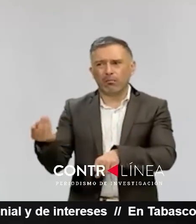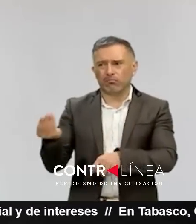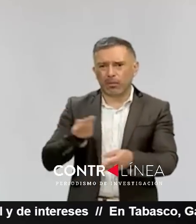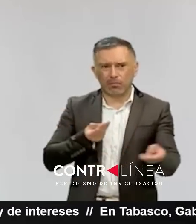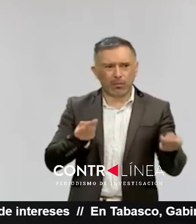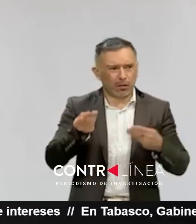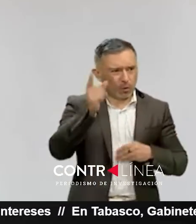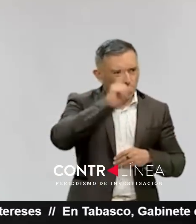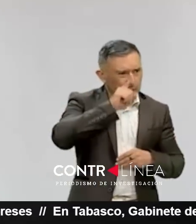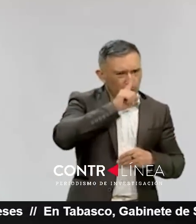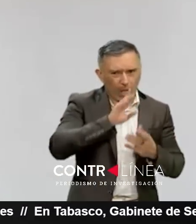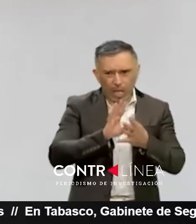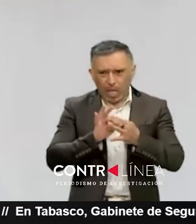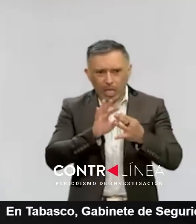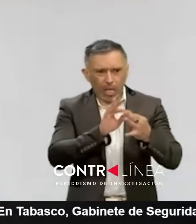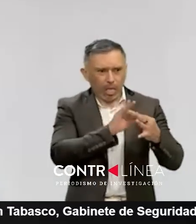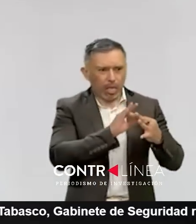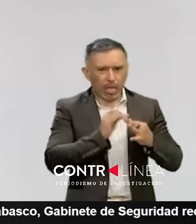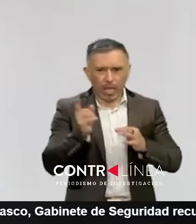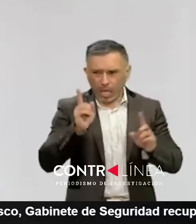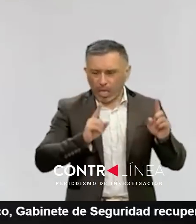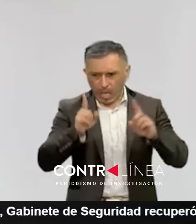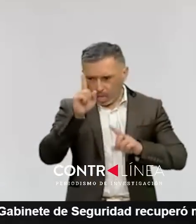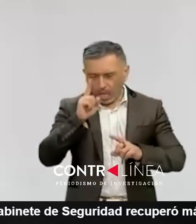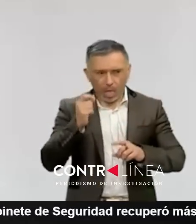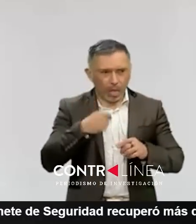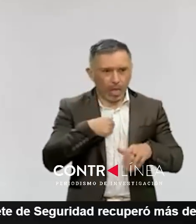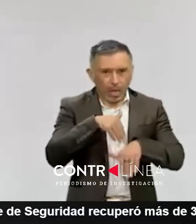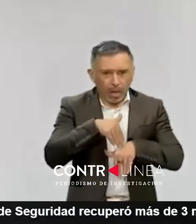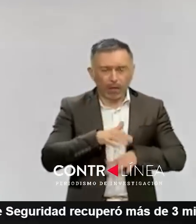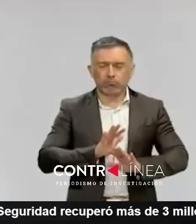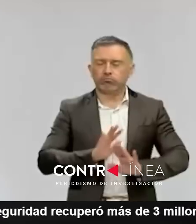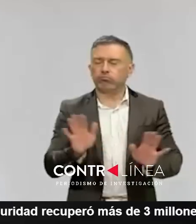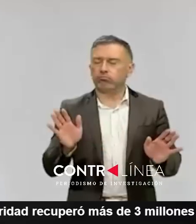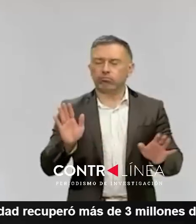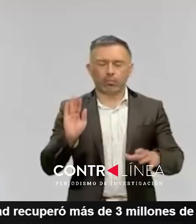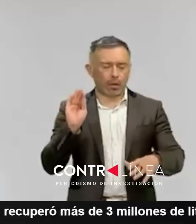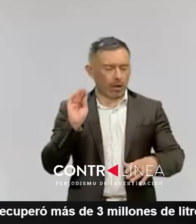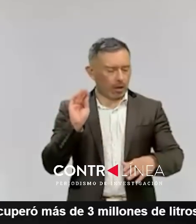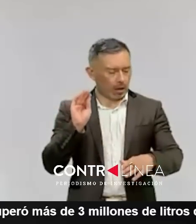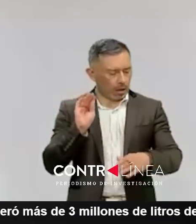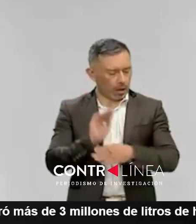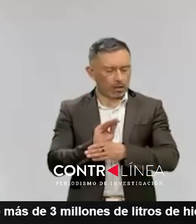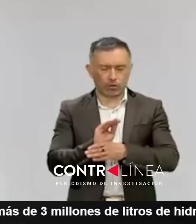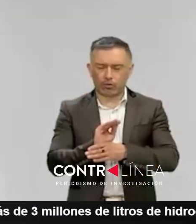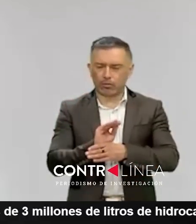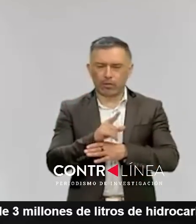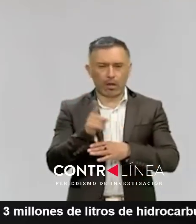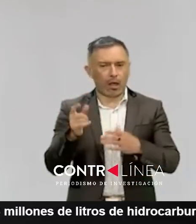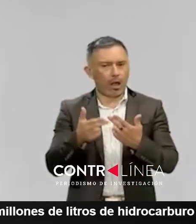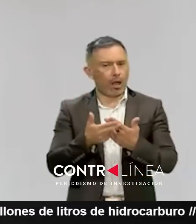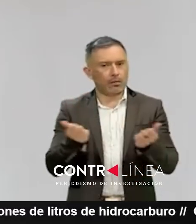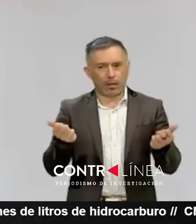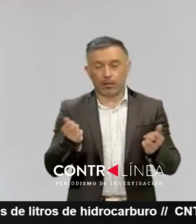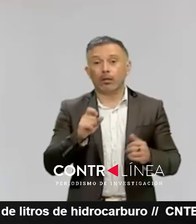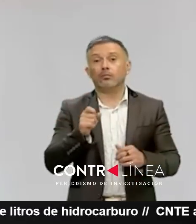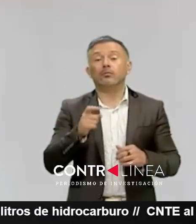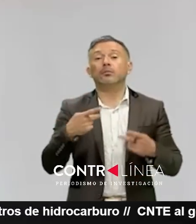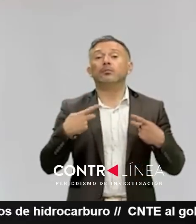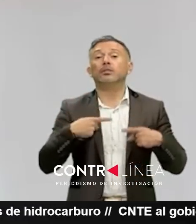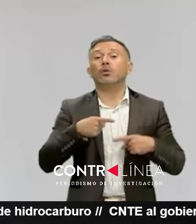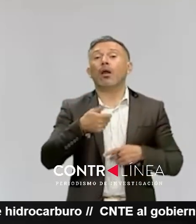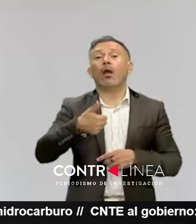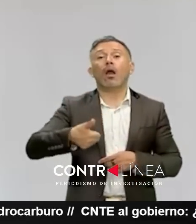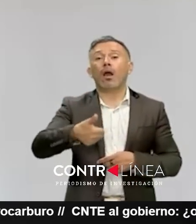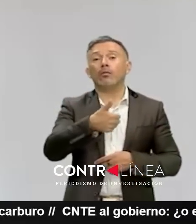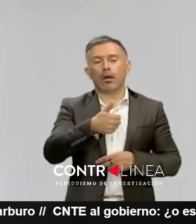debemos de hacer caso irrestricto. Confío plenamente en la inteligencia de cada uno de los votantes